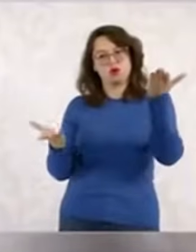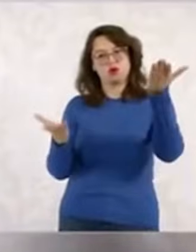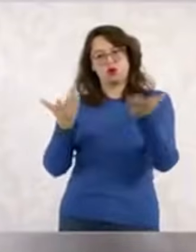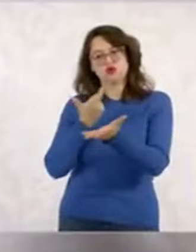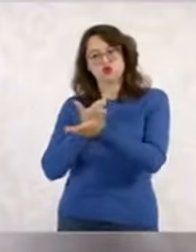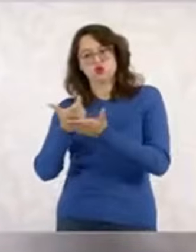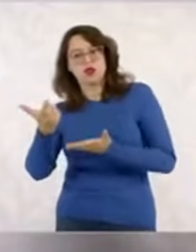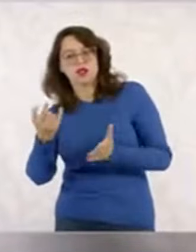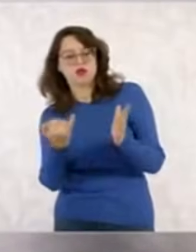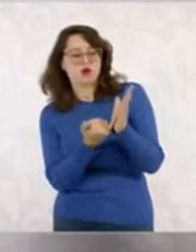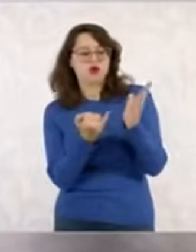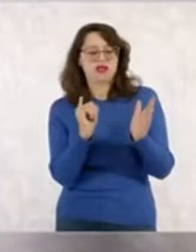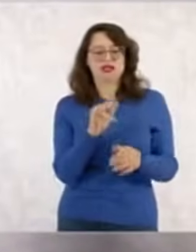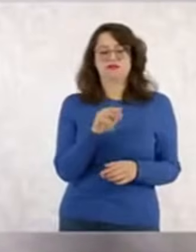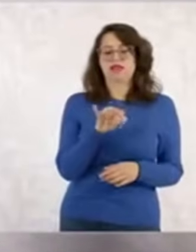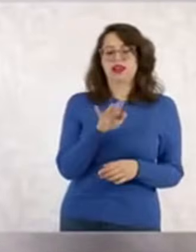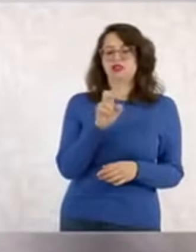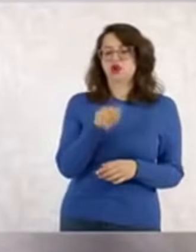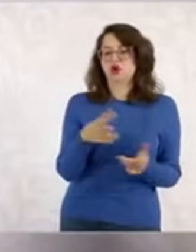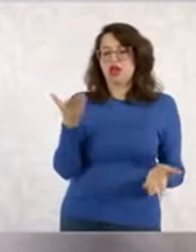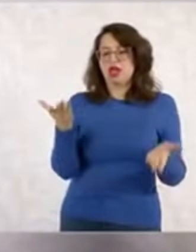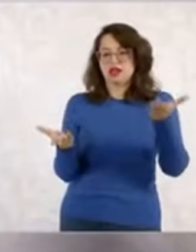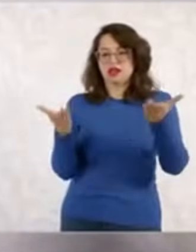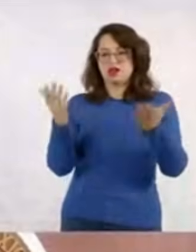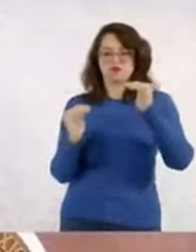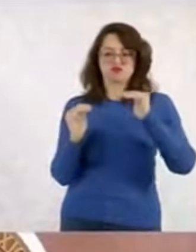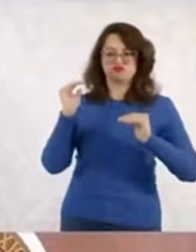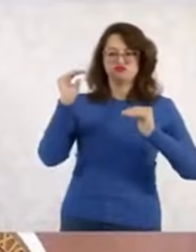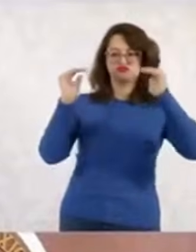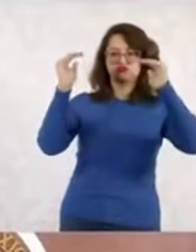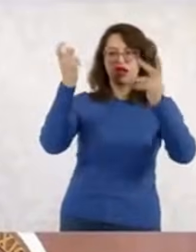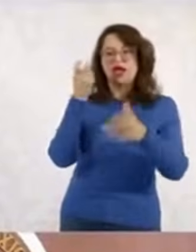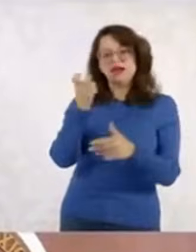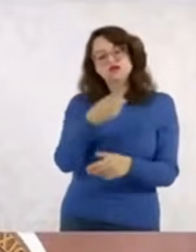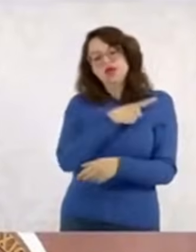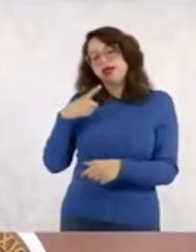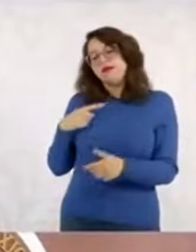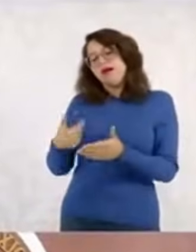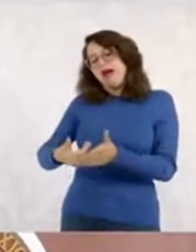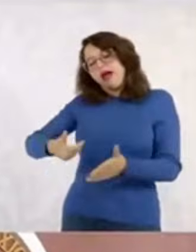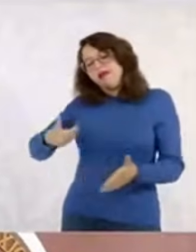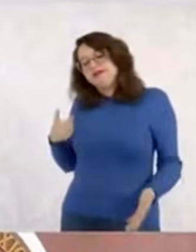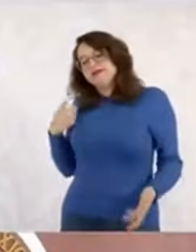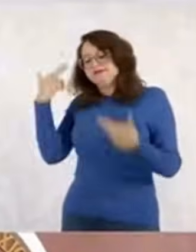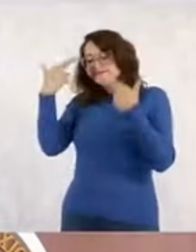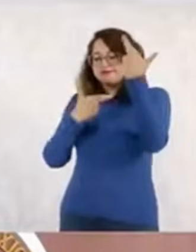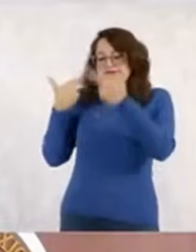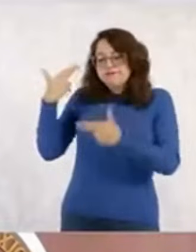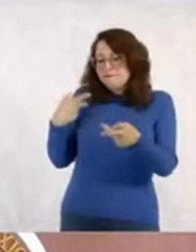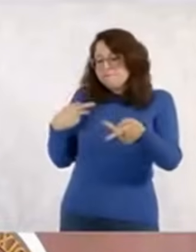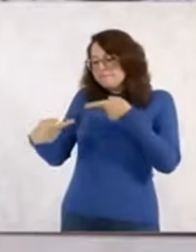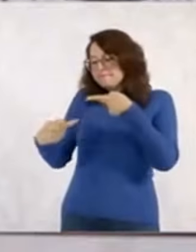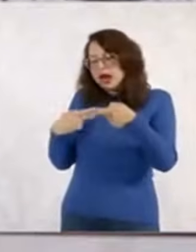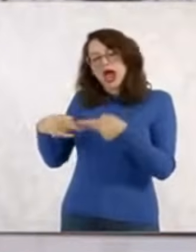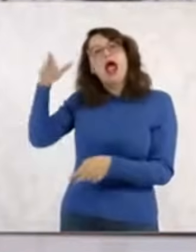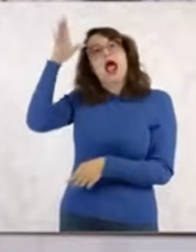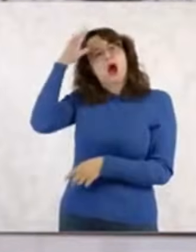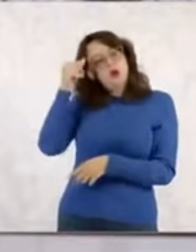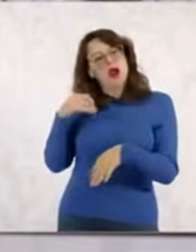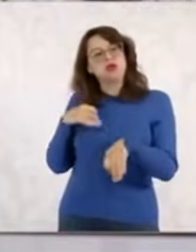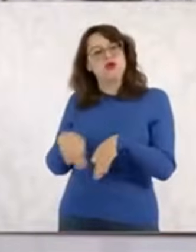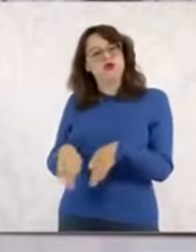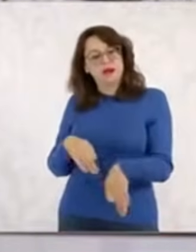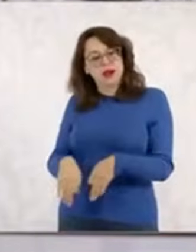implicaciones. Entonces, por eso son decisiones estudiadas, trabajadas y acordadas. Y eso es muy